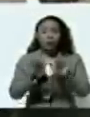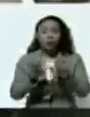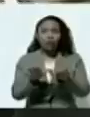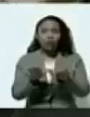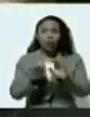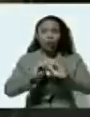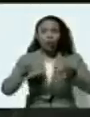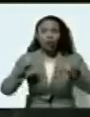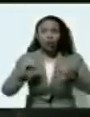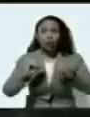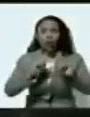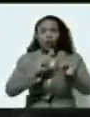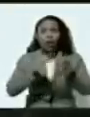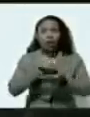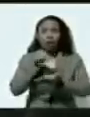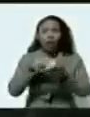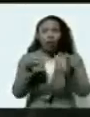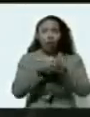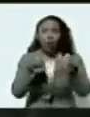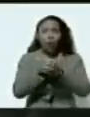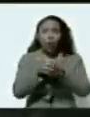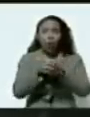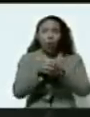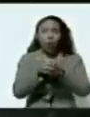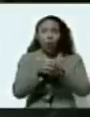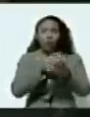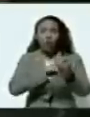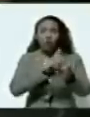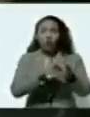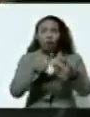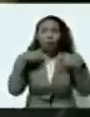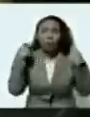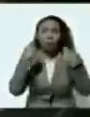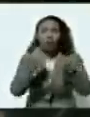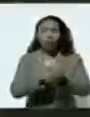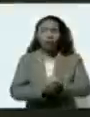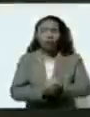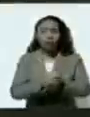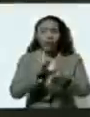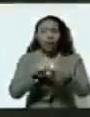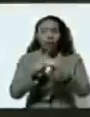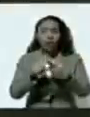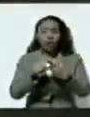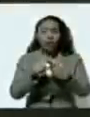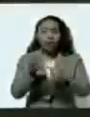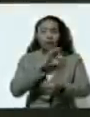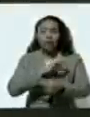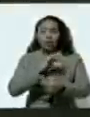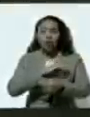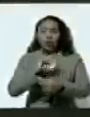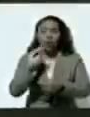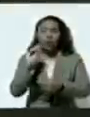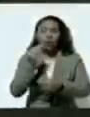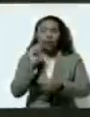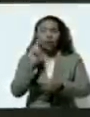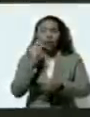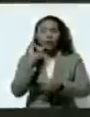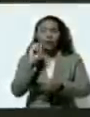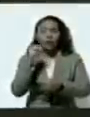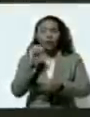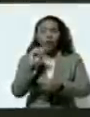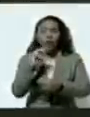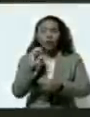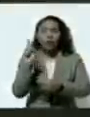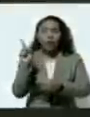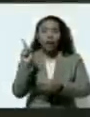Organización Nacional del Grupo Terrorista Voluntad Popular. Entonces, señor Quiñones, no es que